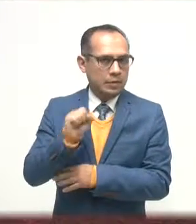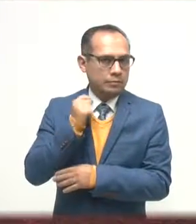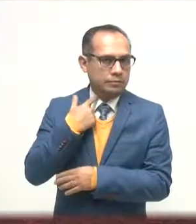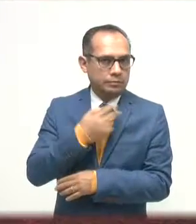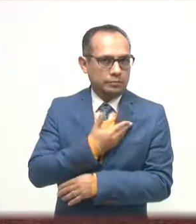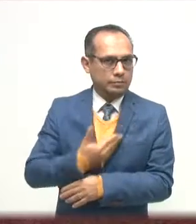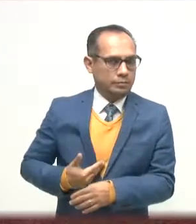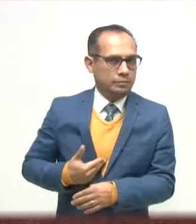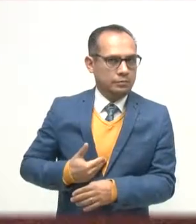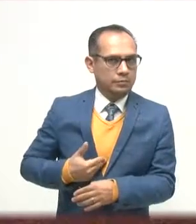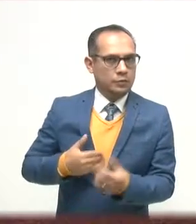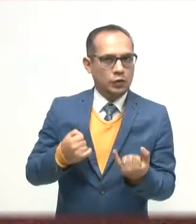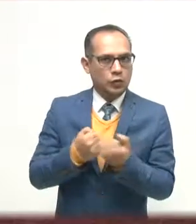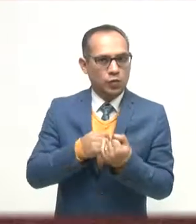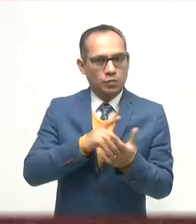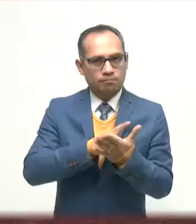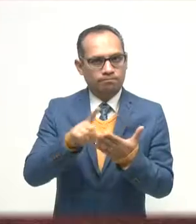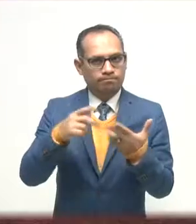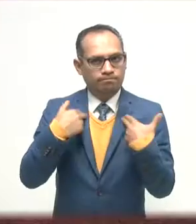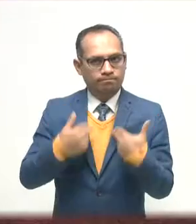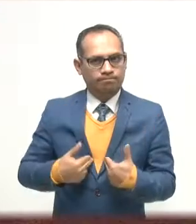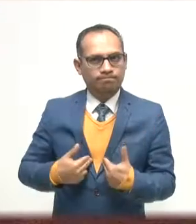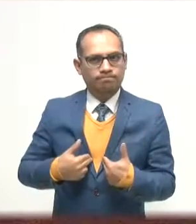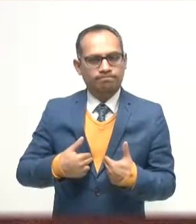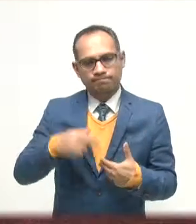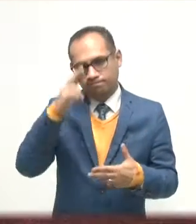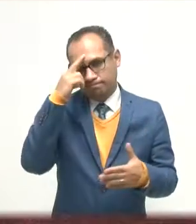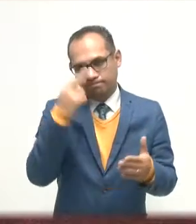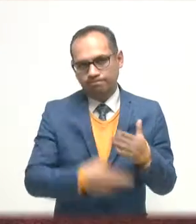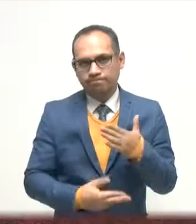y nunca vi a su partido